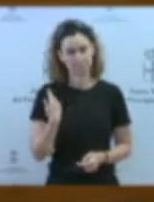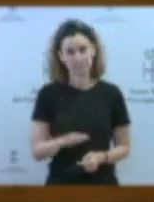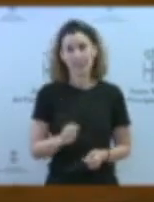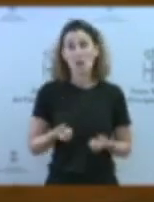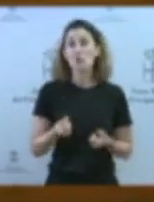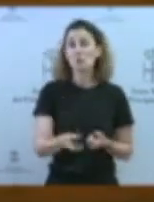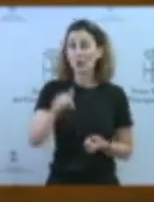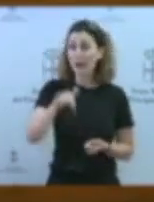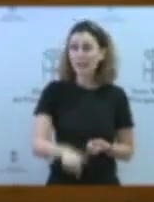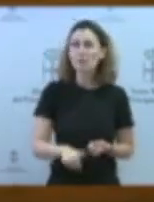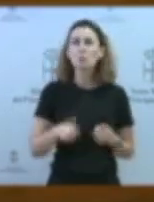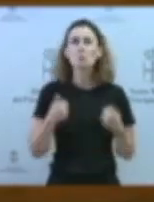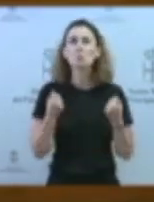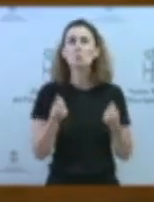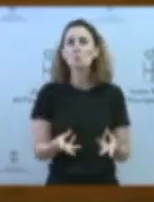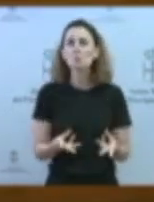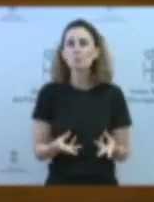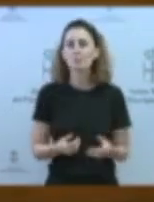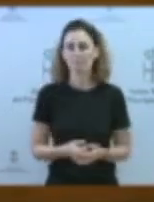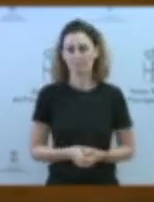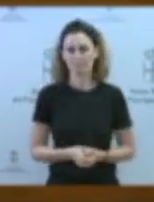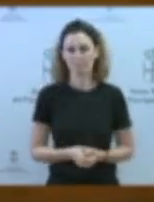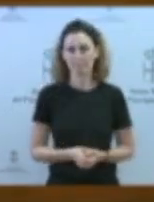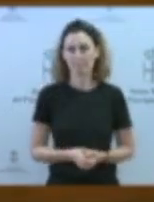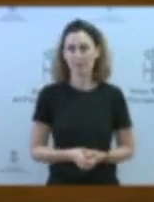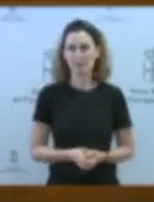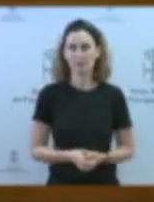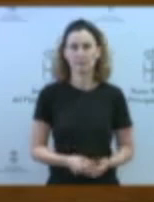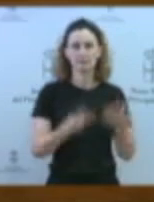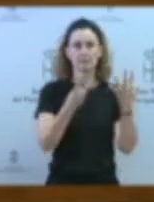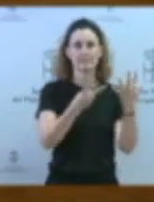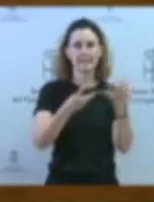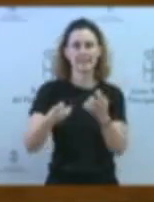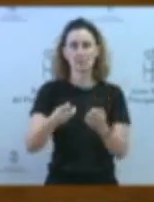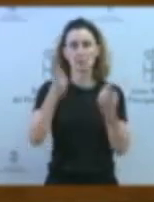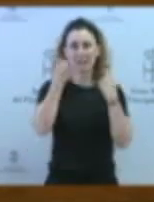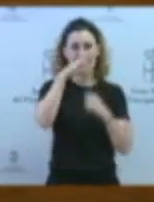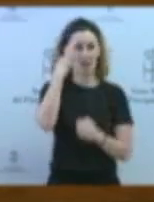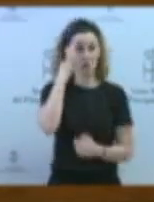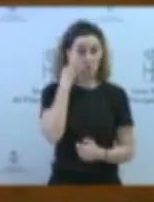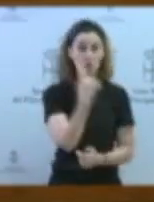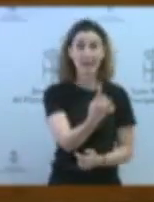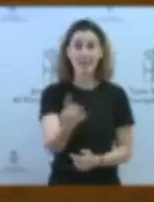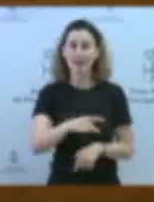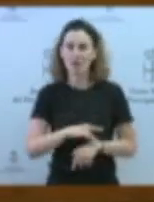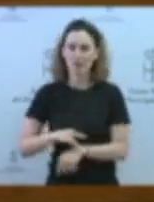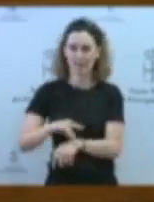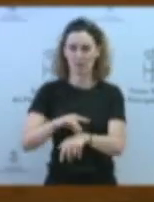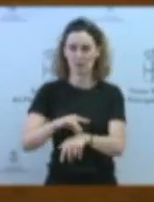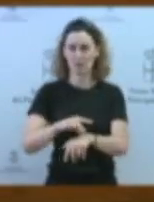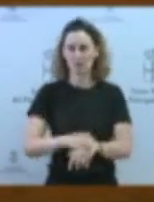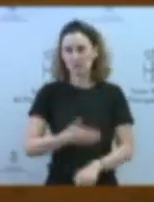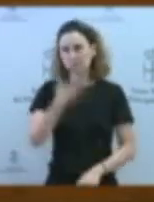una ratio de 700 alumnos y alumnas por orientador u orientadora. Es absolutamente inasumible, inabarcable. Después